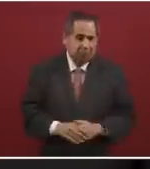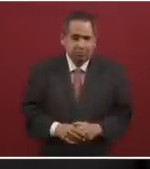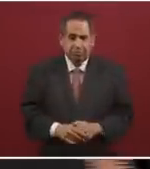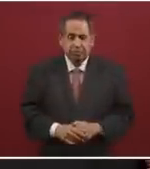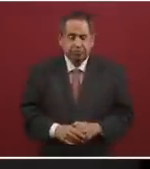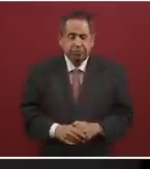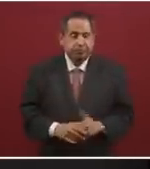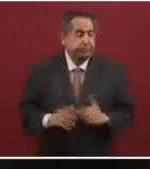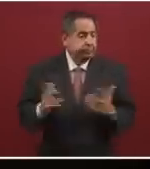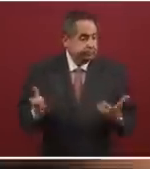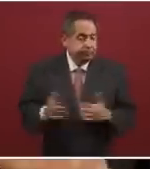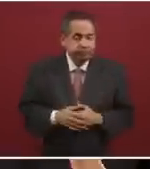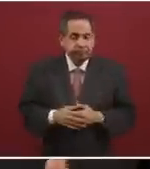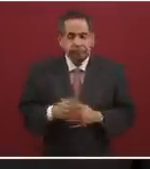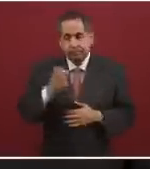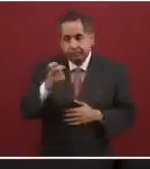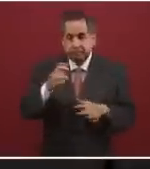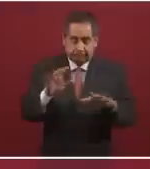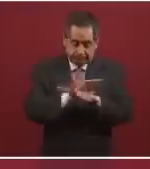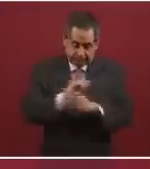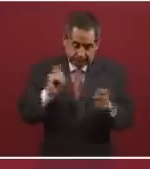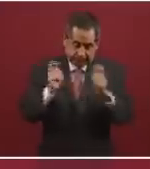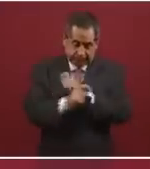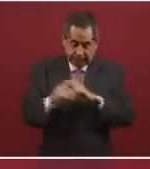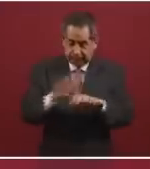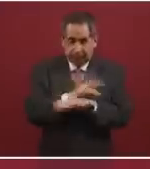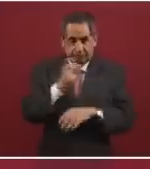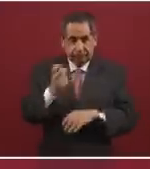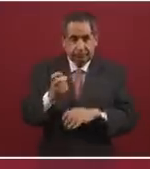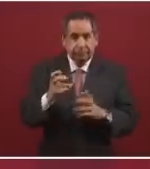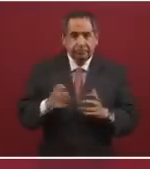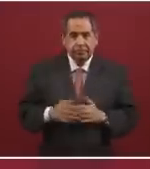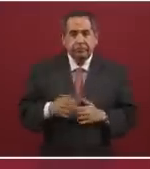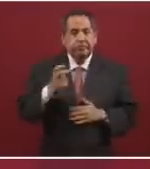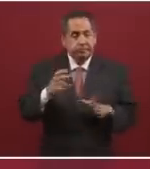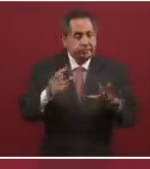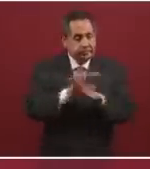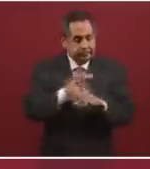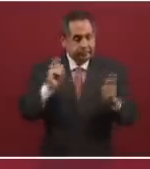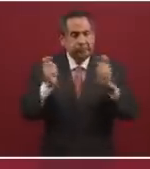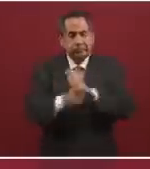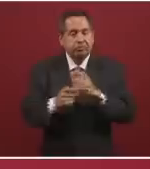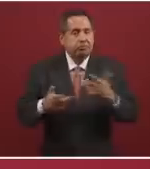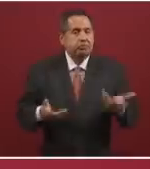Entonces, esa es la reforma. Esa es la transformación.